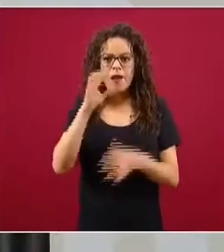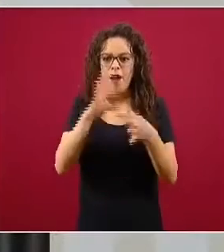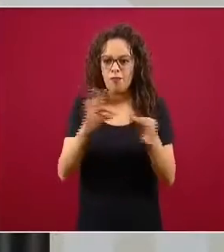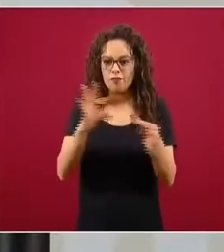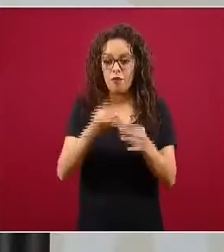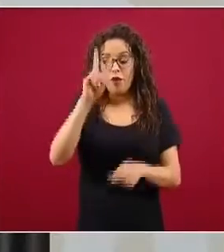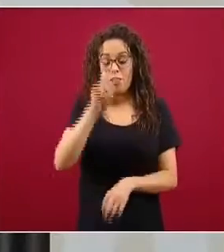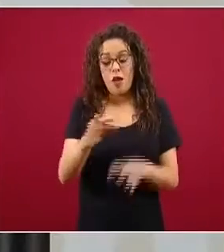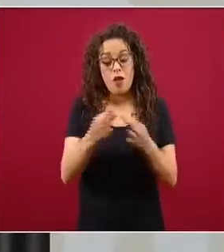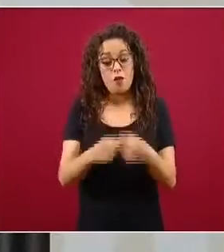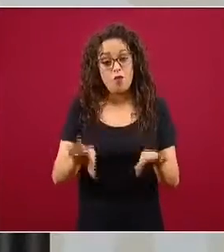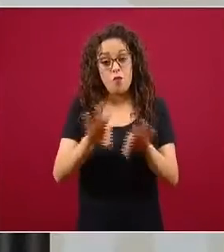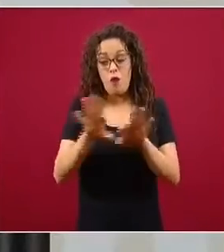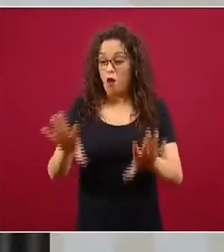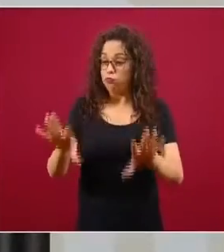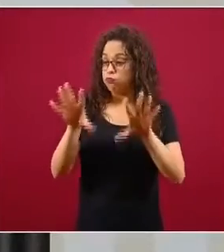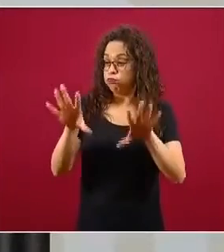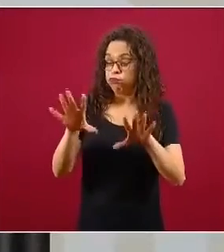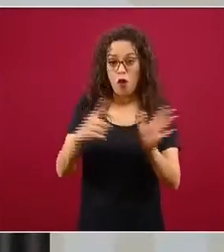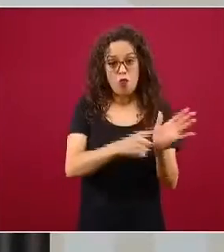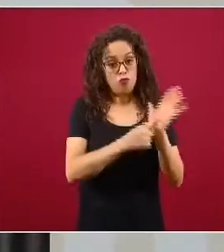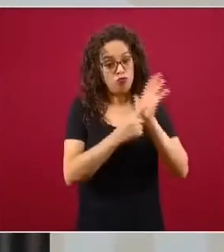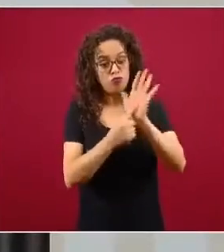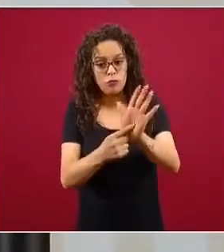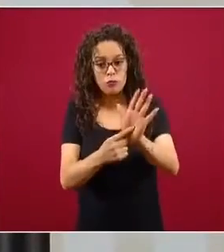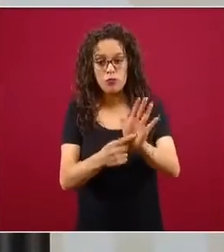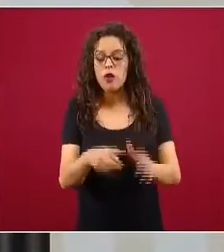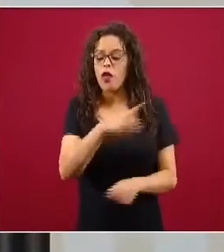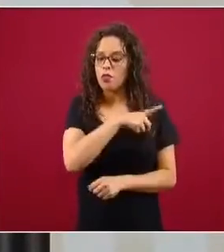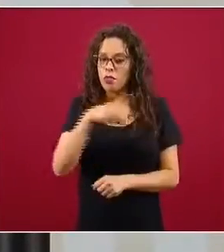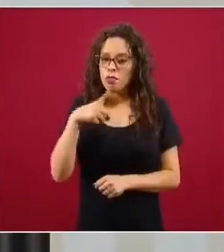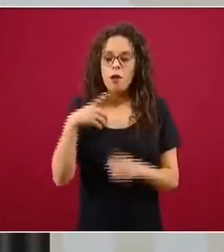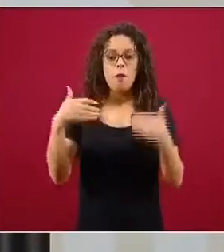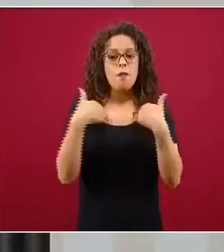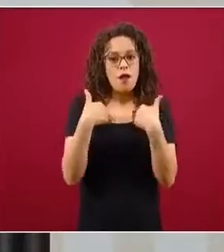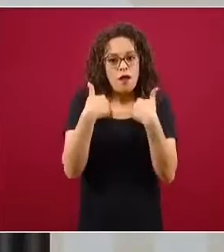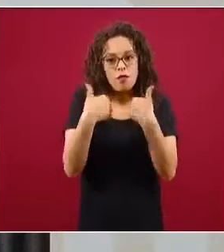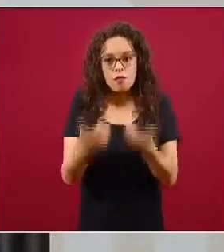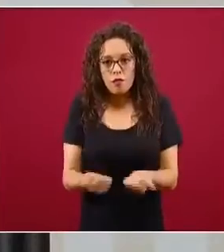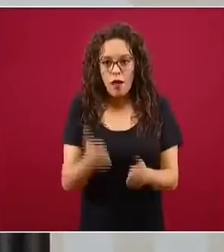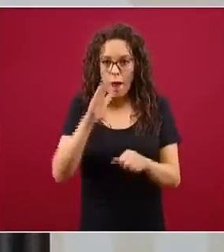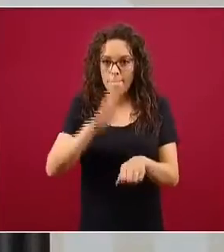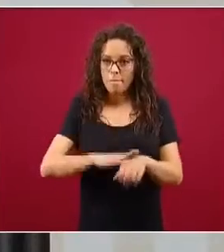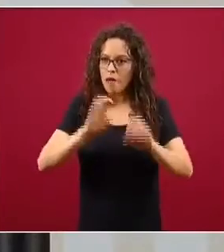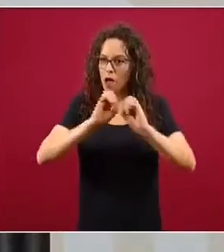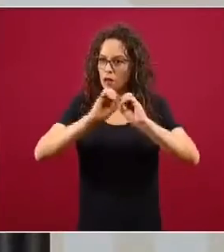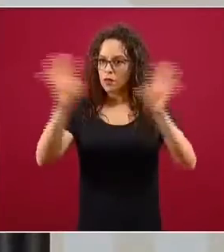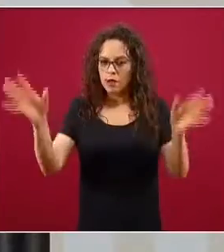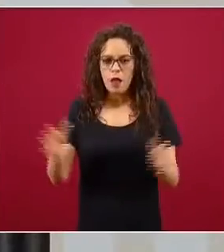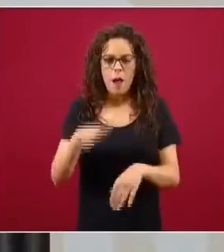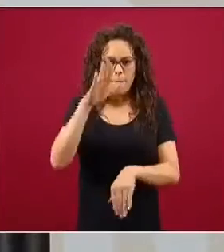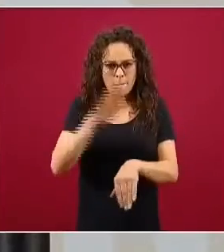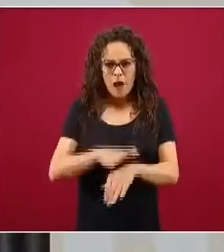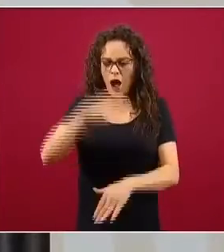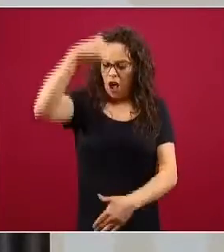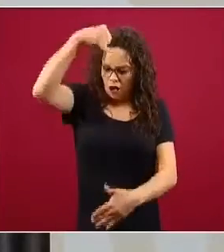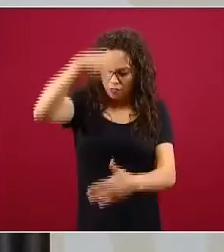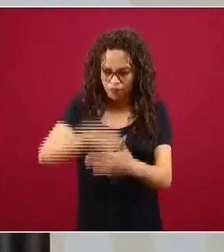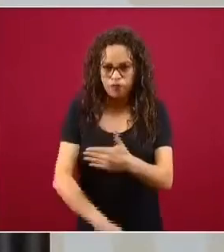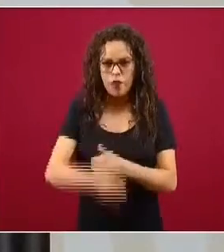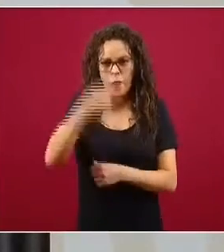particularmente relevante que se ha presentado y que se ha entendido con suficiente detalle, pero además